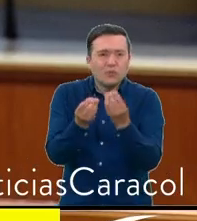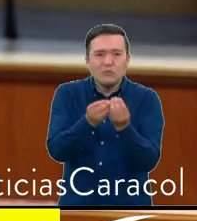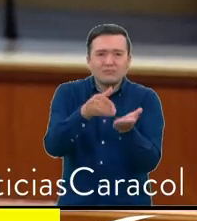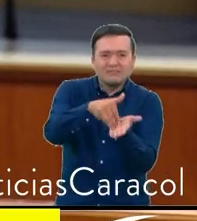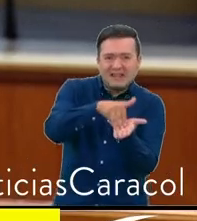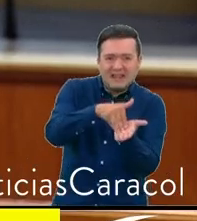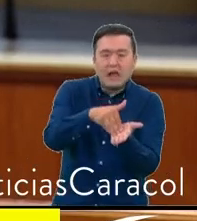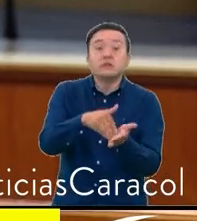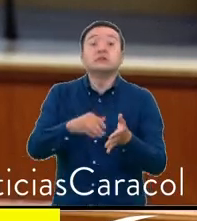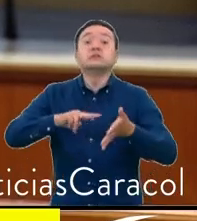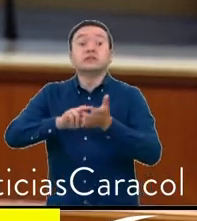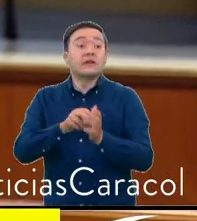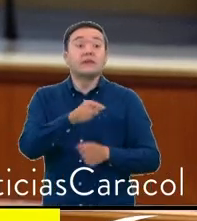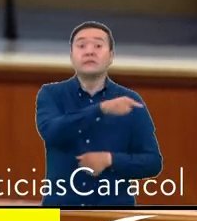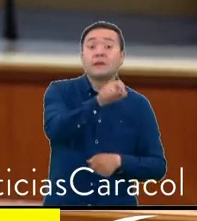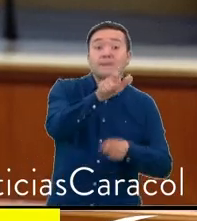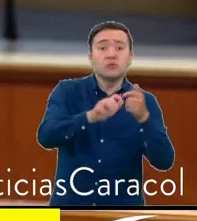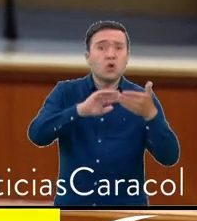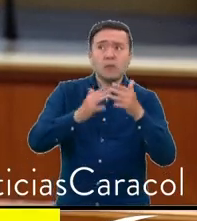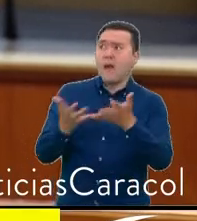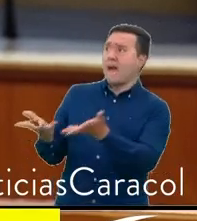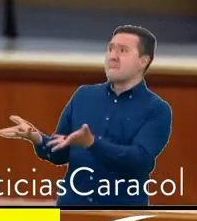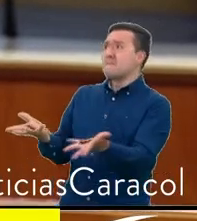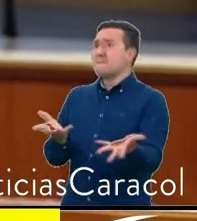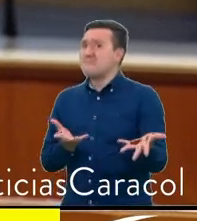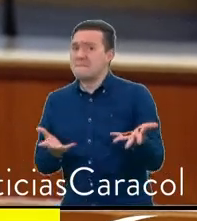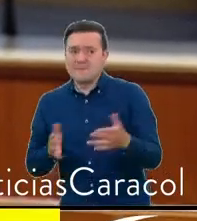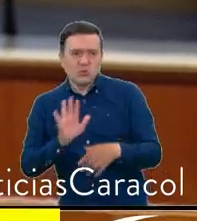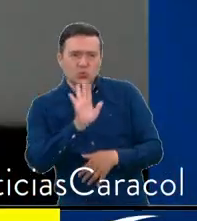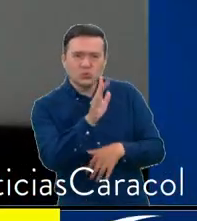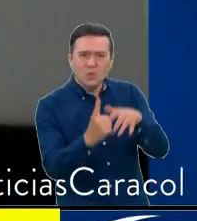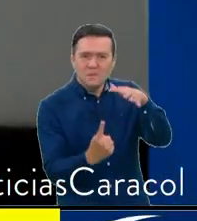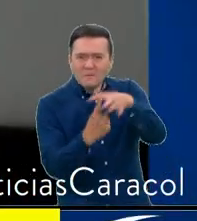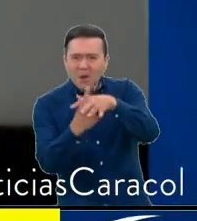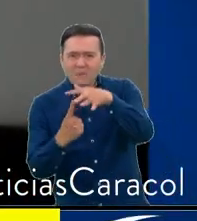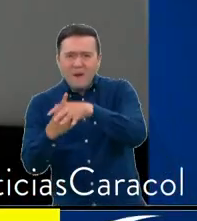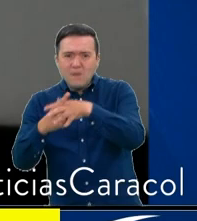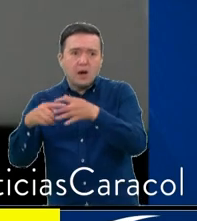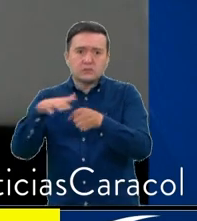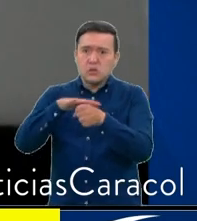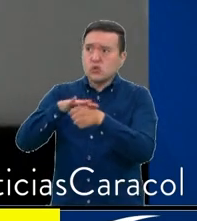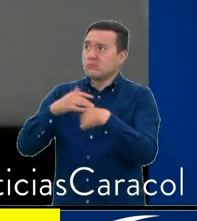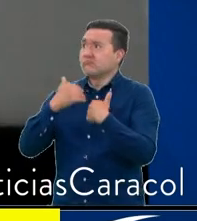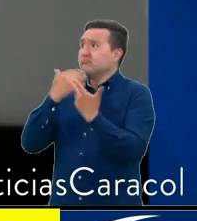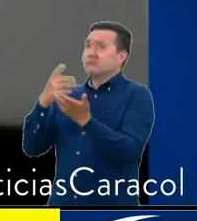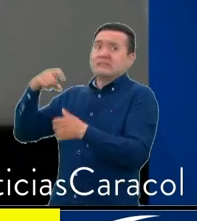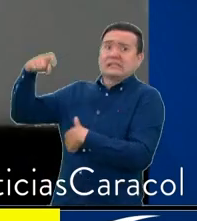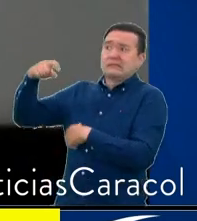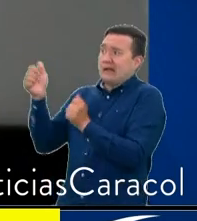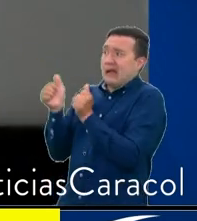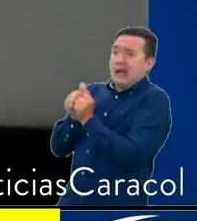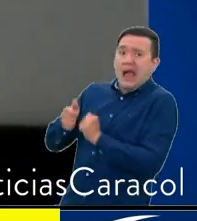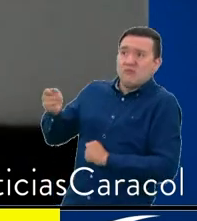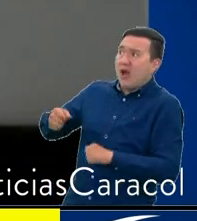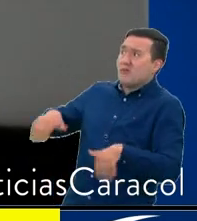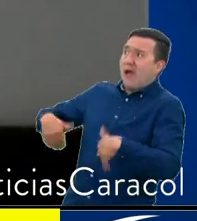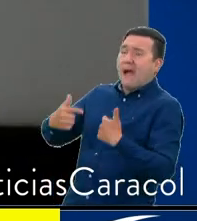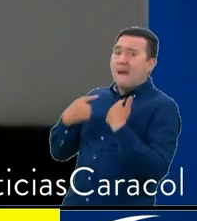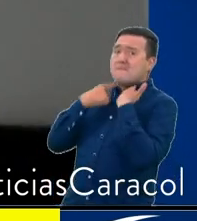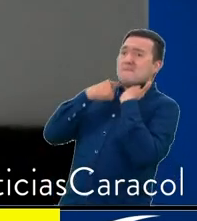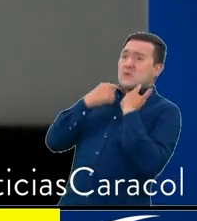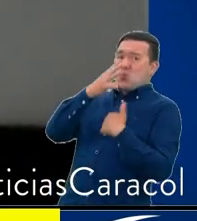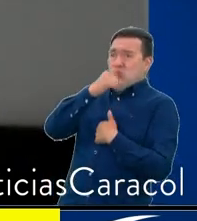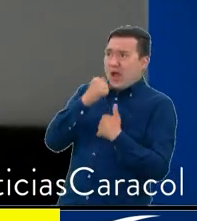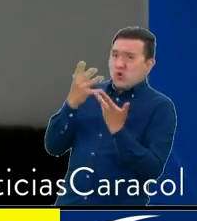comunidad aquellas situaciones de las cuales en su momento no pueden, por situaciones económicas, cancelar a